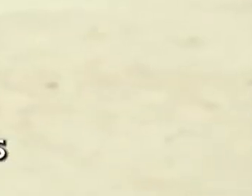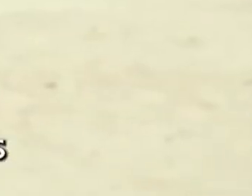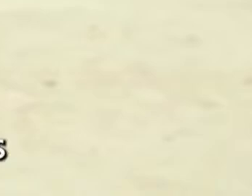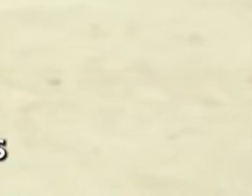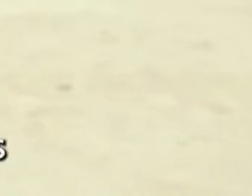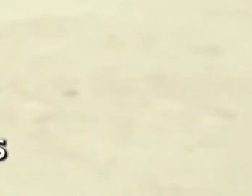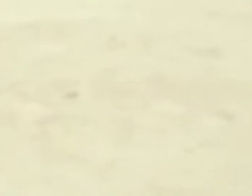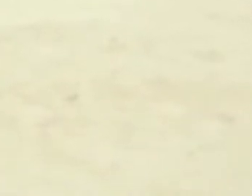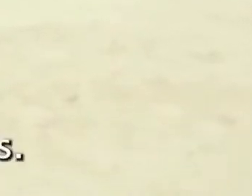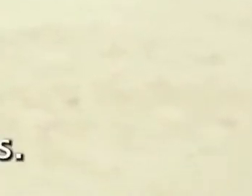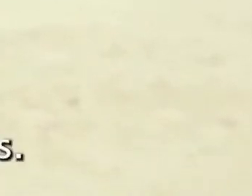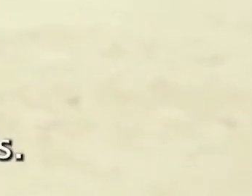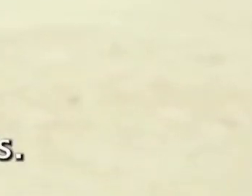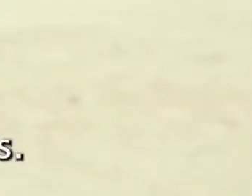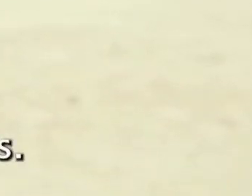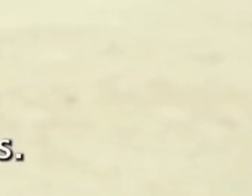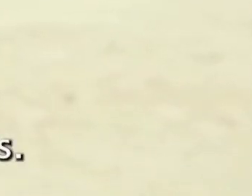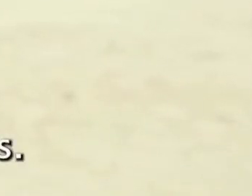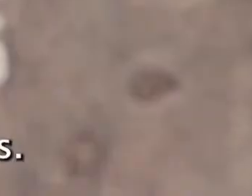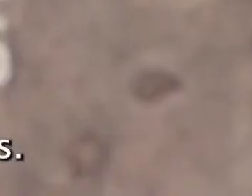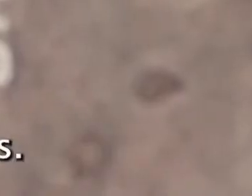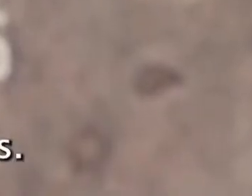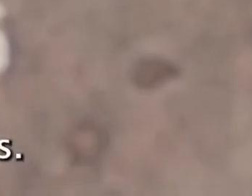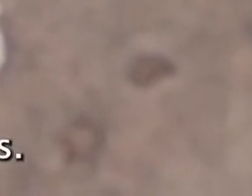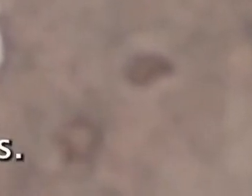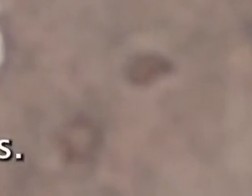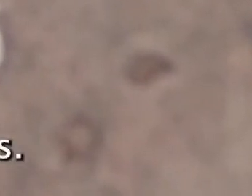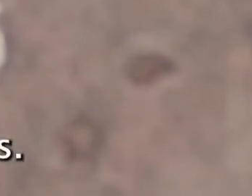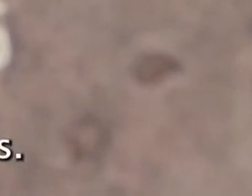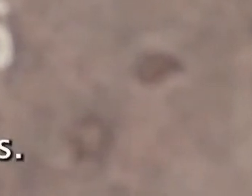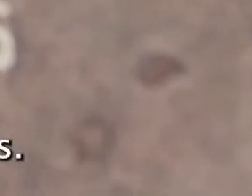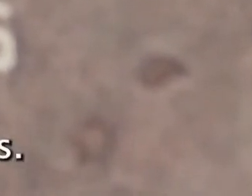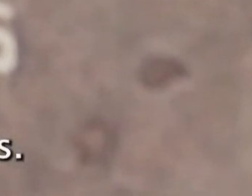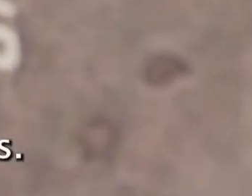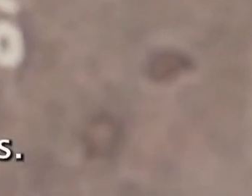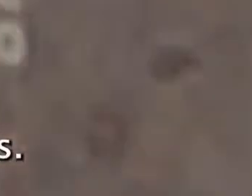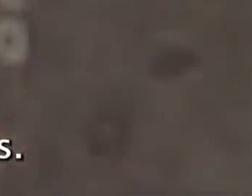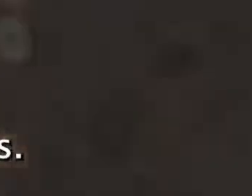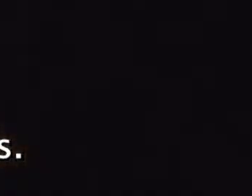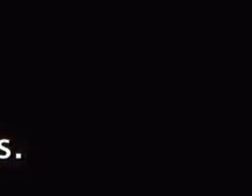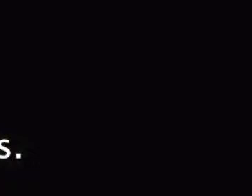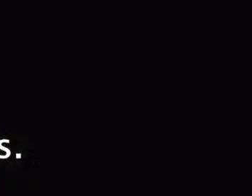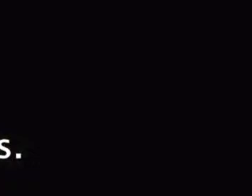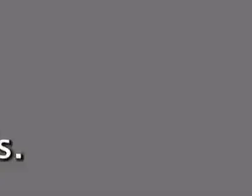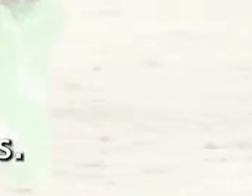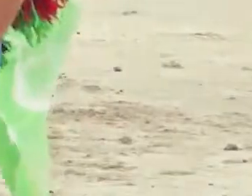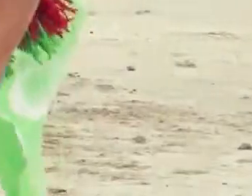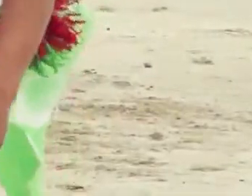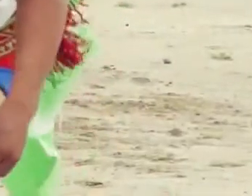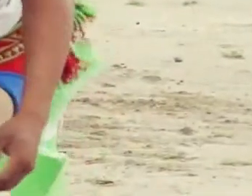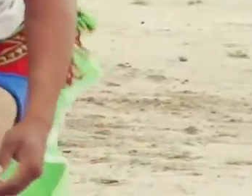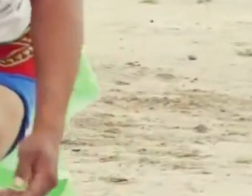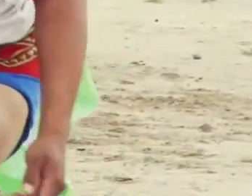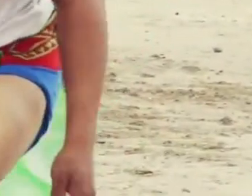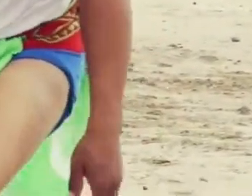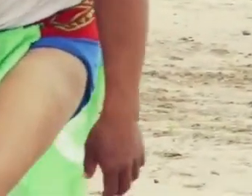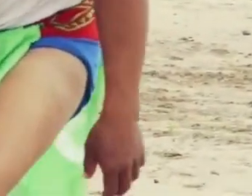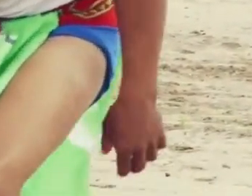muchos otros grupos humanos con el nivel de éxito que observamos en esta población indígena del país.